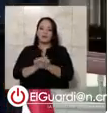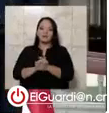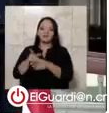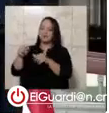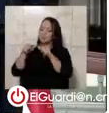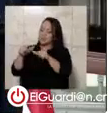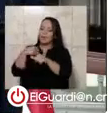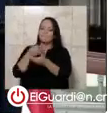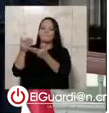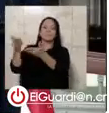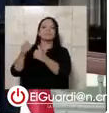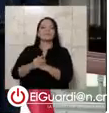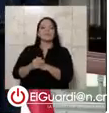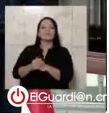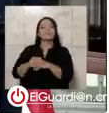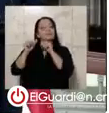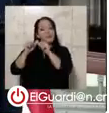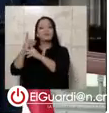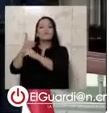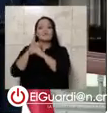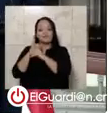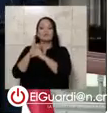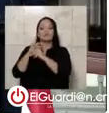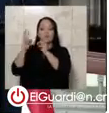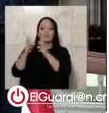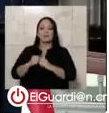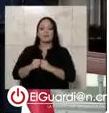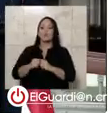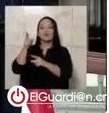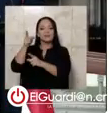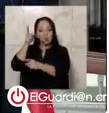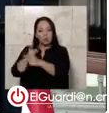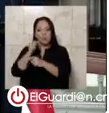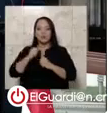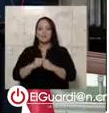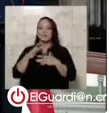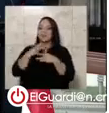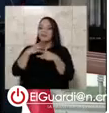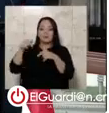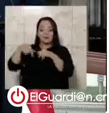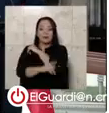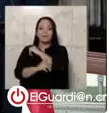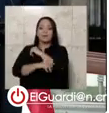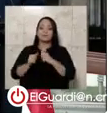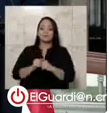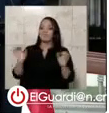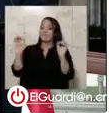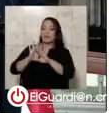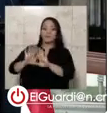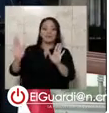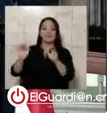adelante, ministra, y cuando seguimos defendiendo el punto, porque es lo correcto, es el interés del país, nada